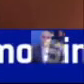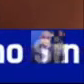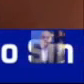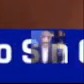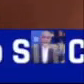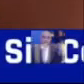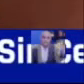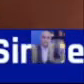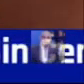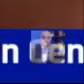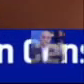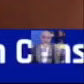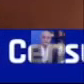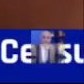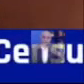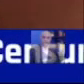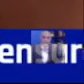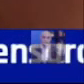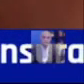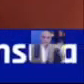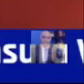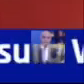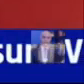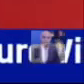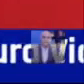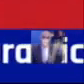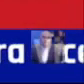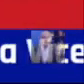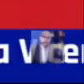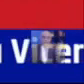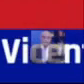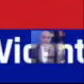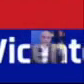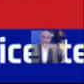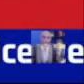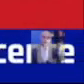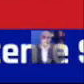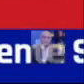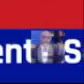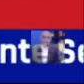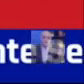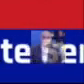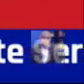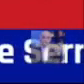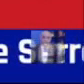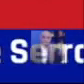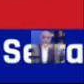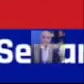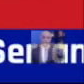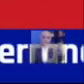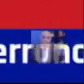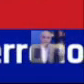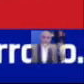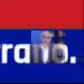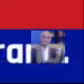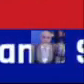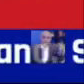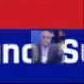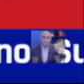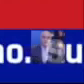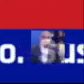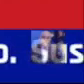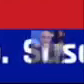a ejercer. Ninguna autoridad de ninguna institución, de ningún nivel, de ningún poder del